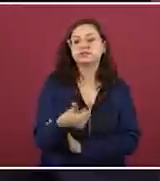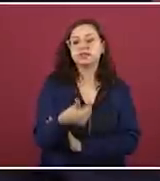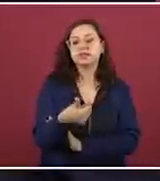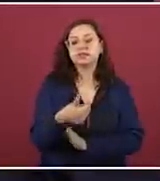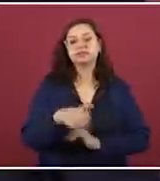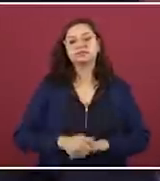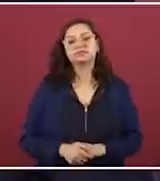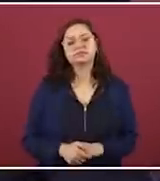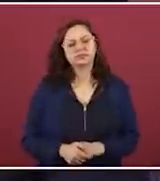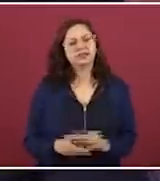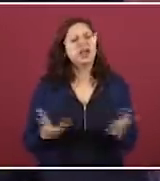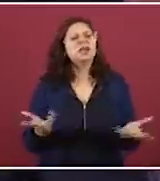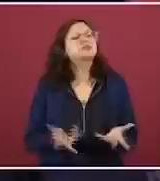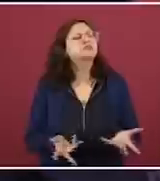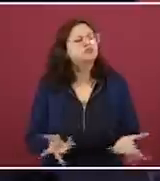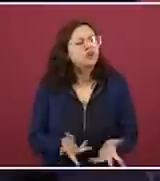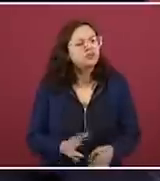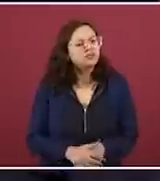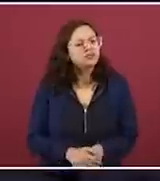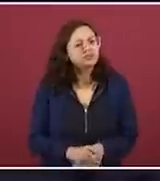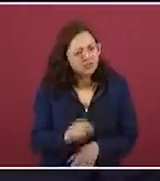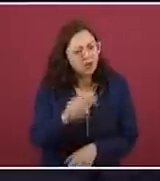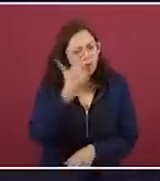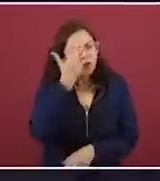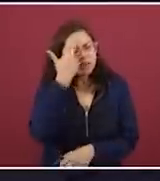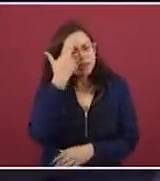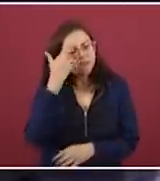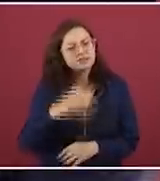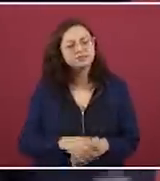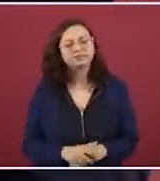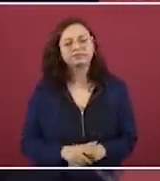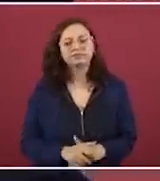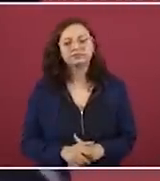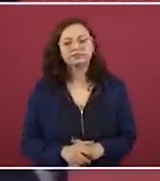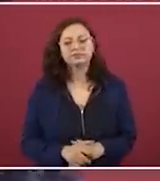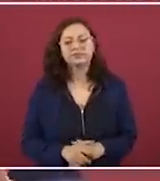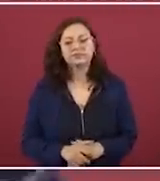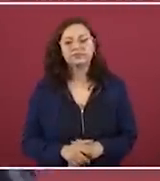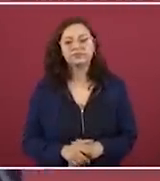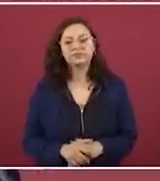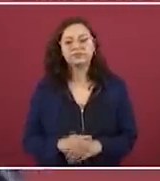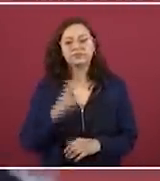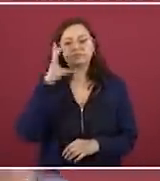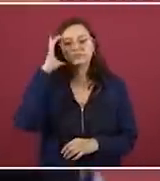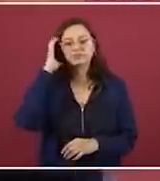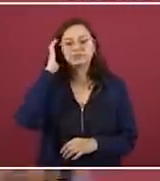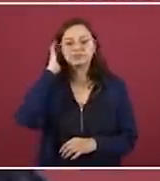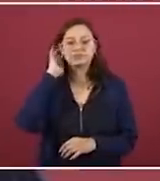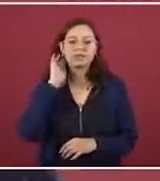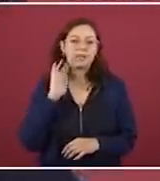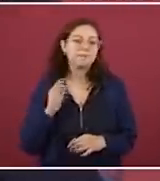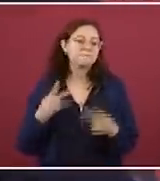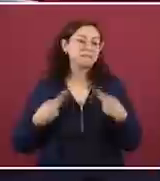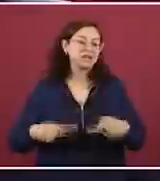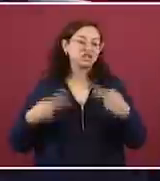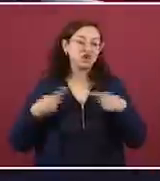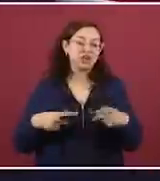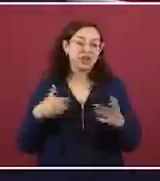¿qué nos hizo? Que se hablaba de que se movilizaban millones